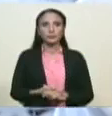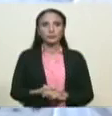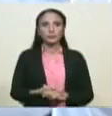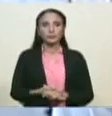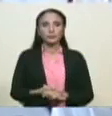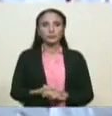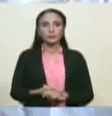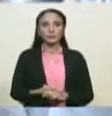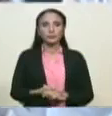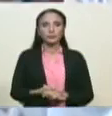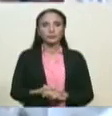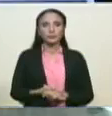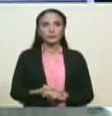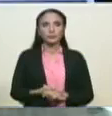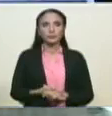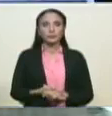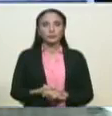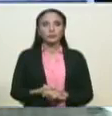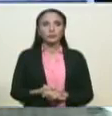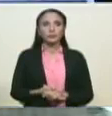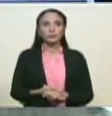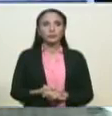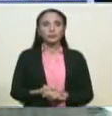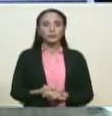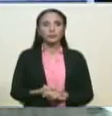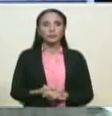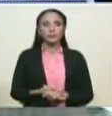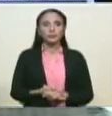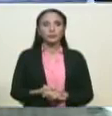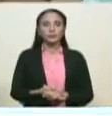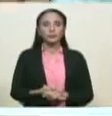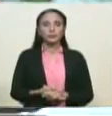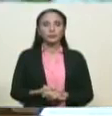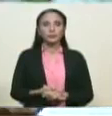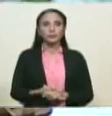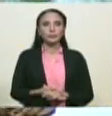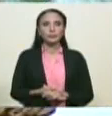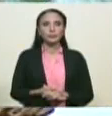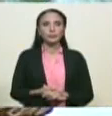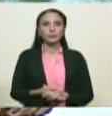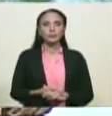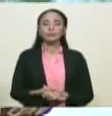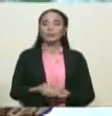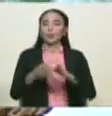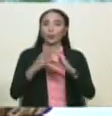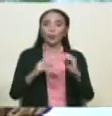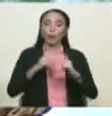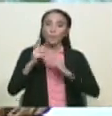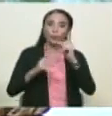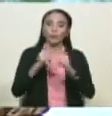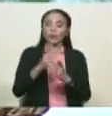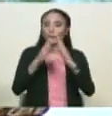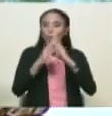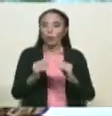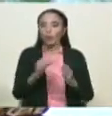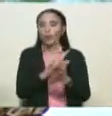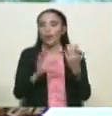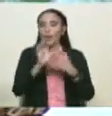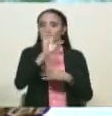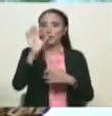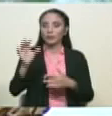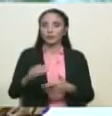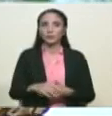invitado, que les he ordenado ir a la escala grande, productiva, nacional. Con los